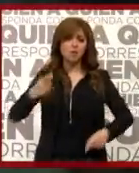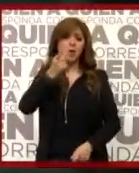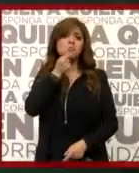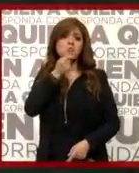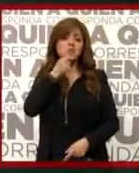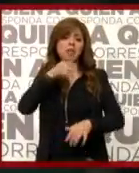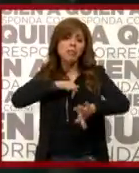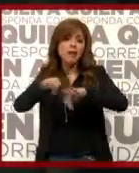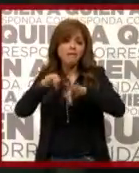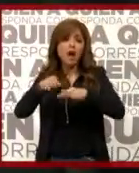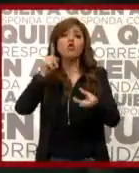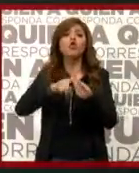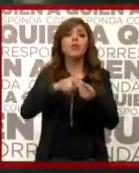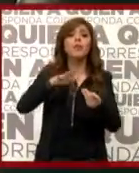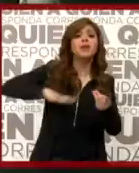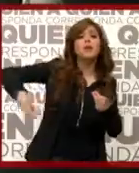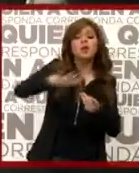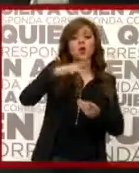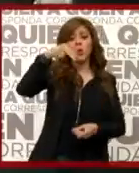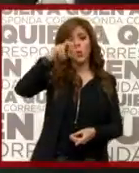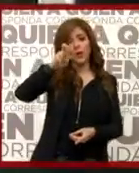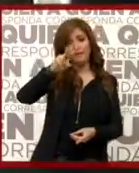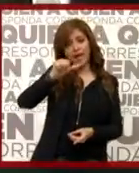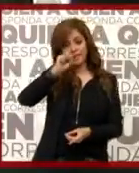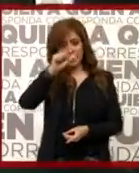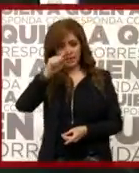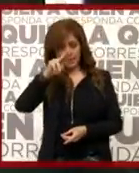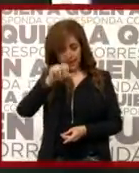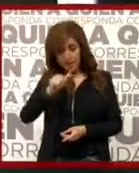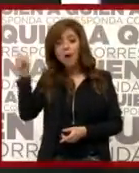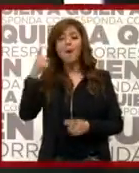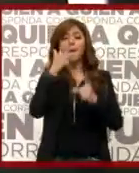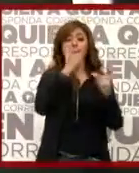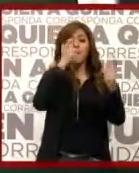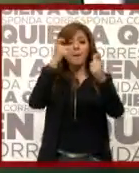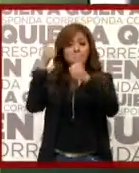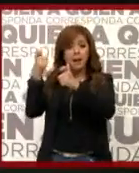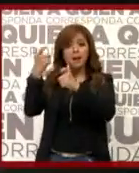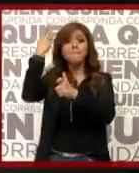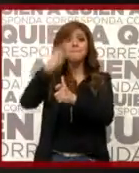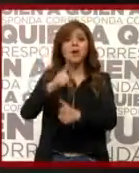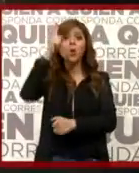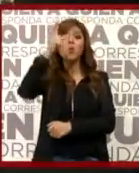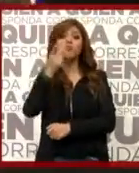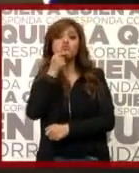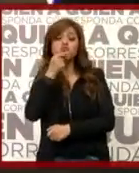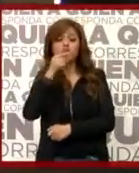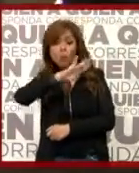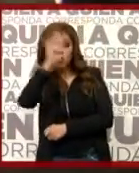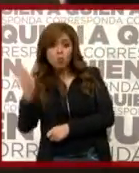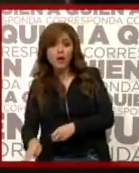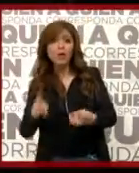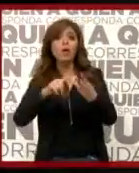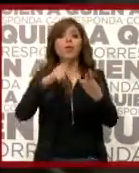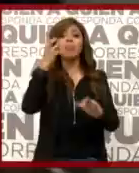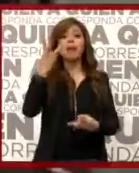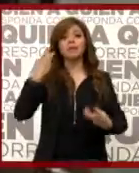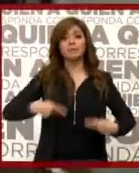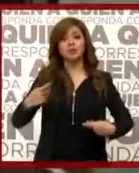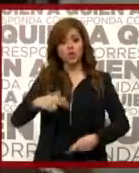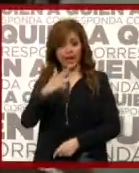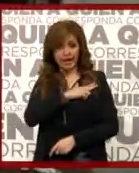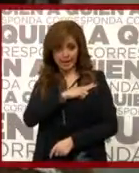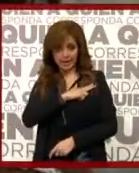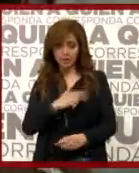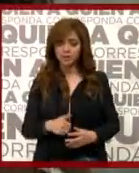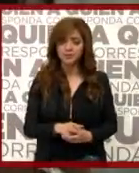la colonia Nueva Santa María. Hubo balazos y el saldo fue de uno de los judiciales muerto y tres heridos. Uno de ellos empezó a